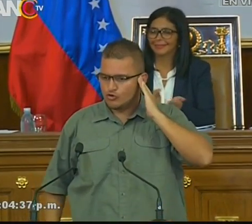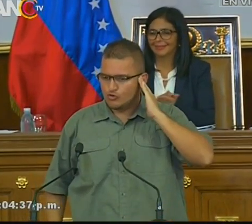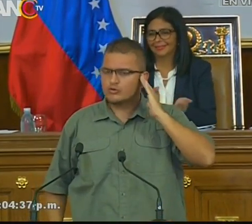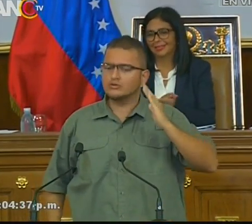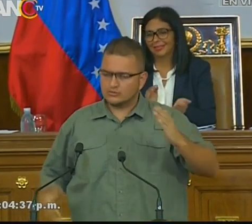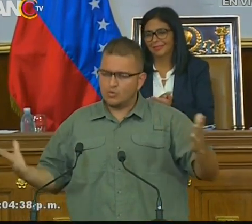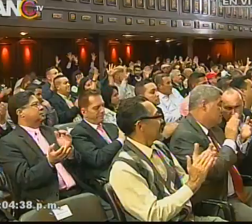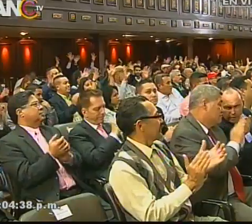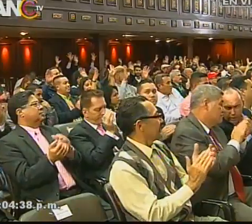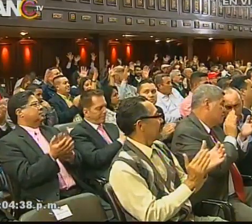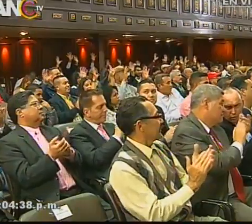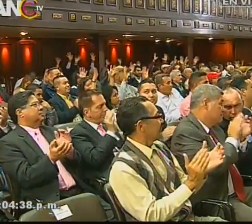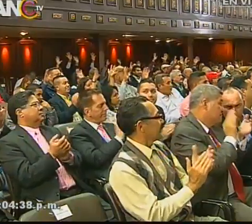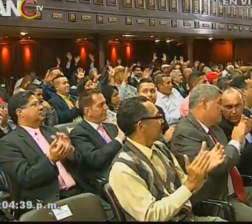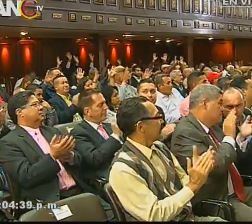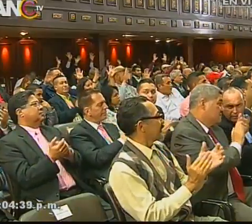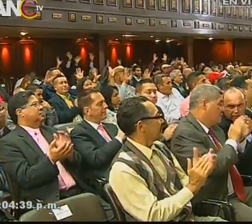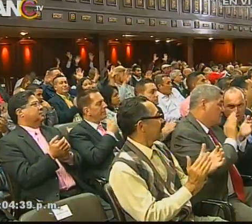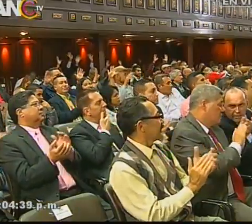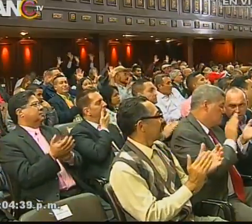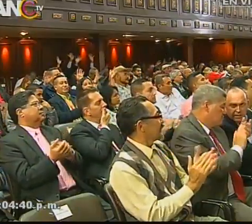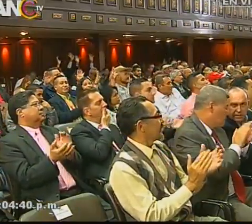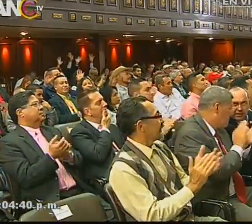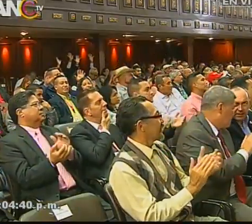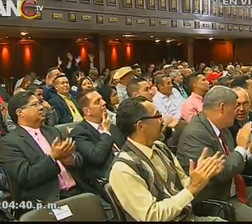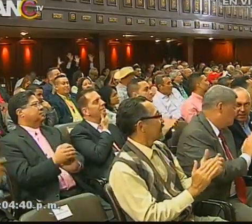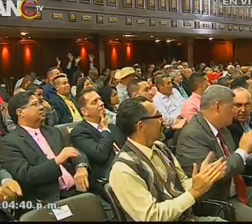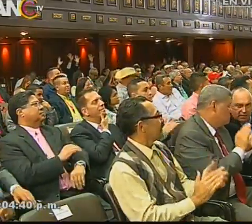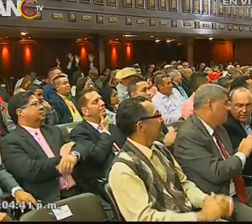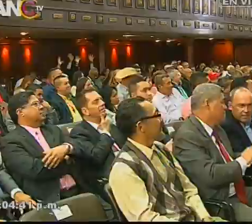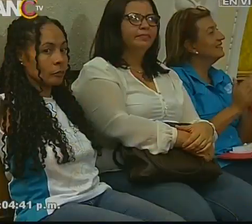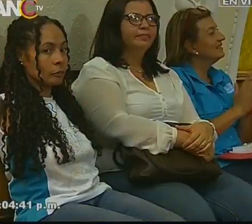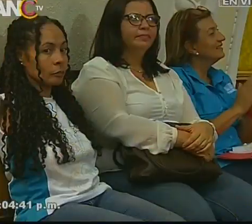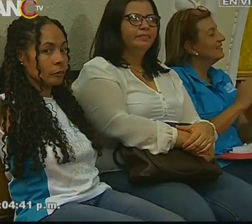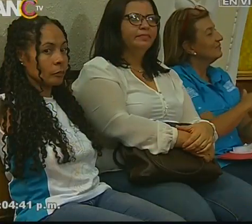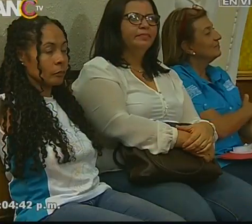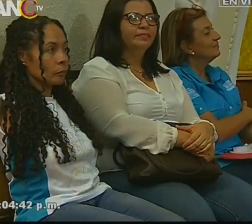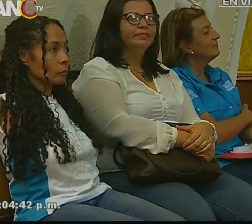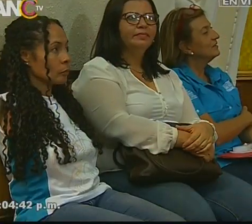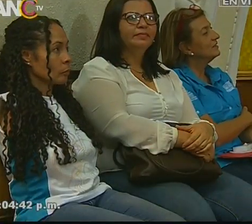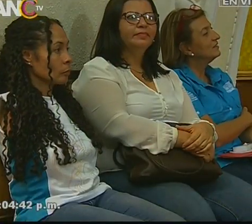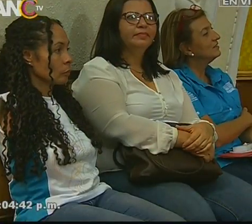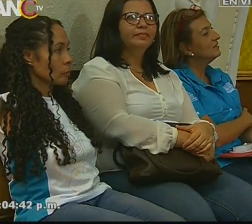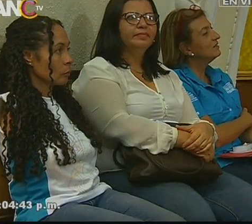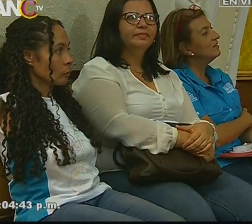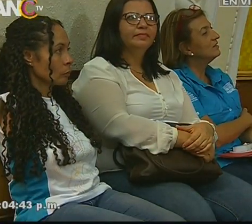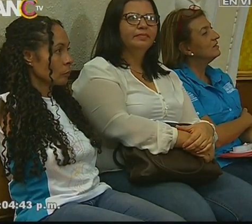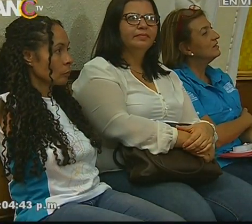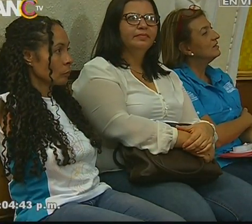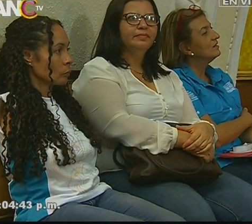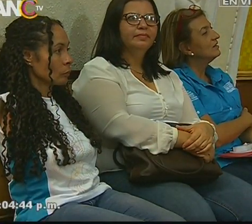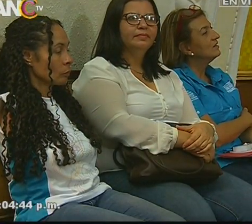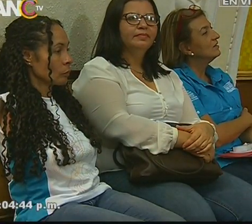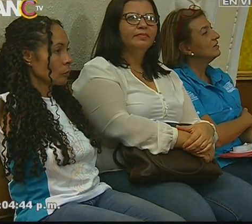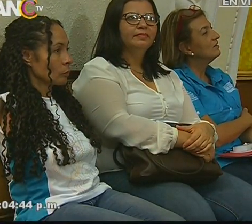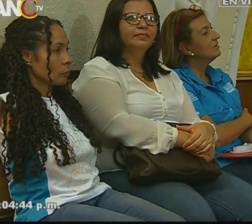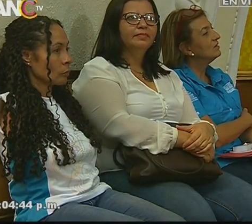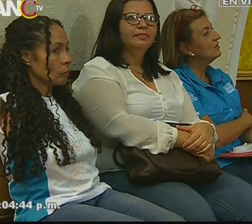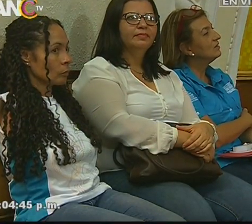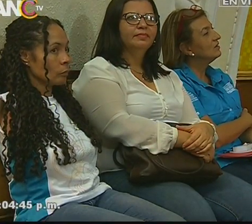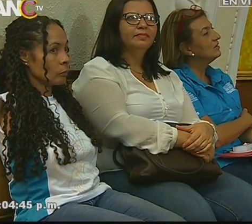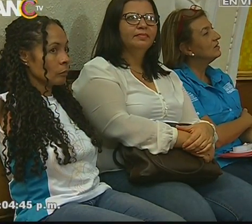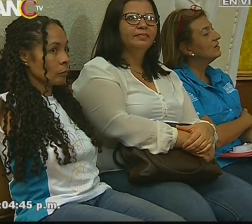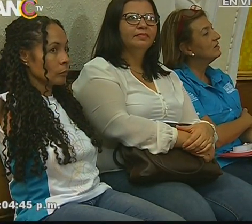Internacionalmente estamos celebrando aquí el Día Mundial de las Personas Sordas y es un orgullo. Así que estoy muy contento.